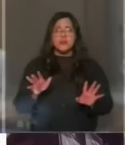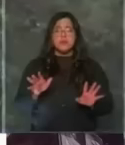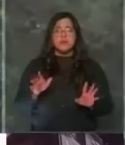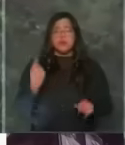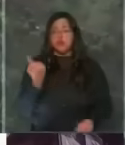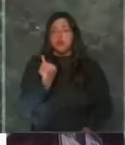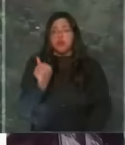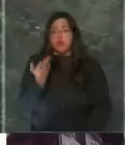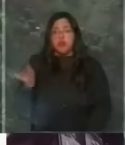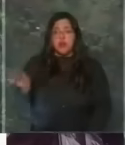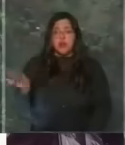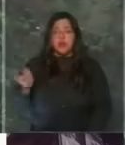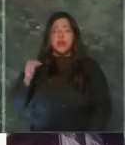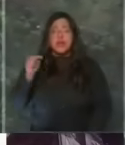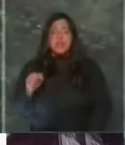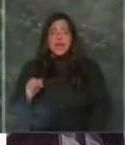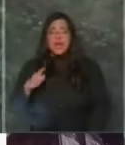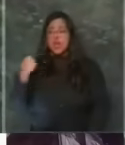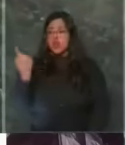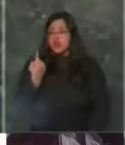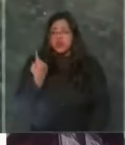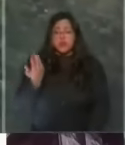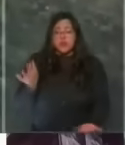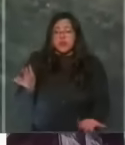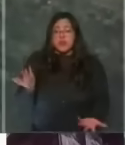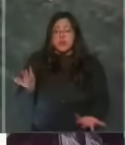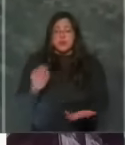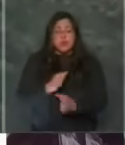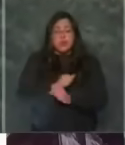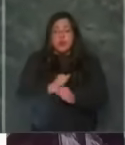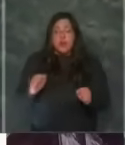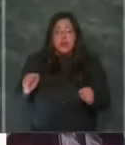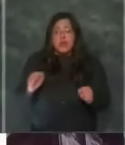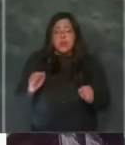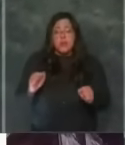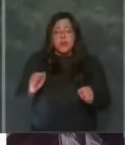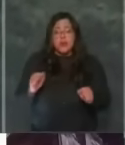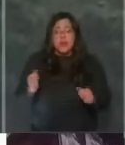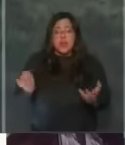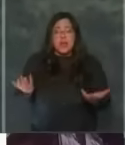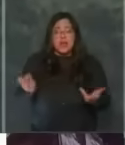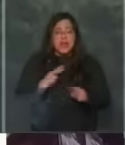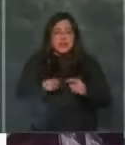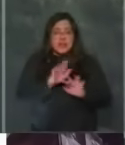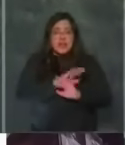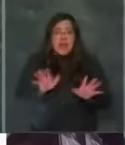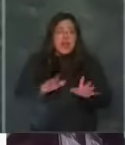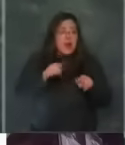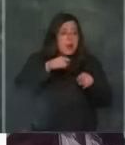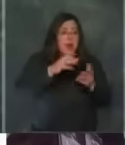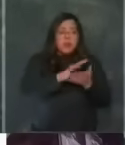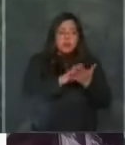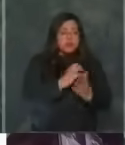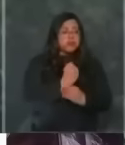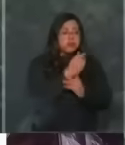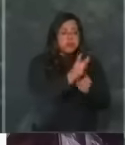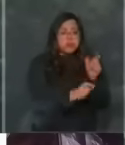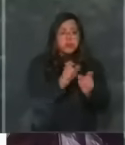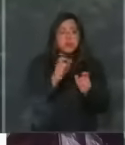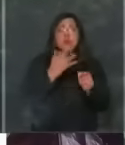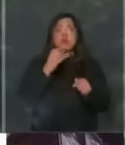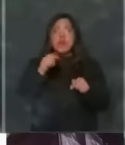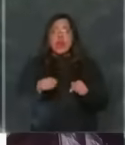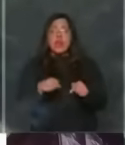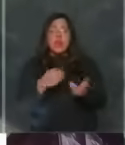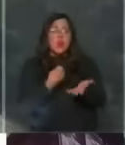deriva y en eso nosotros no tenemos facultades como para poder decir aquí hay que reubicarlos porque son viviendas que se compraron de manera